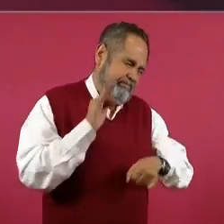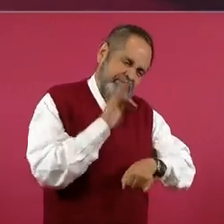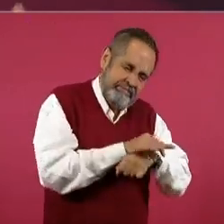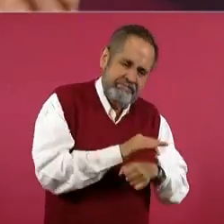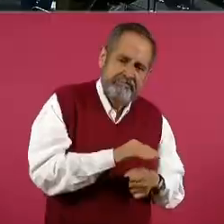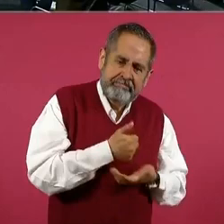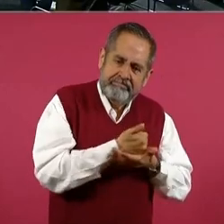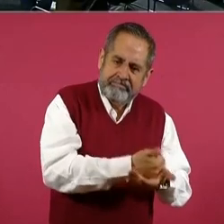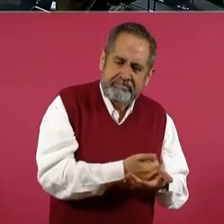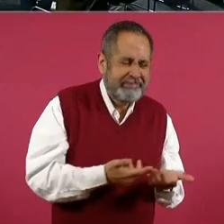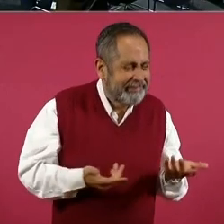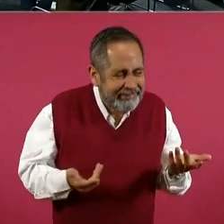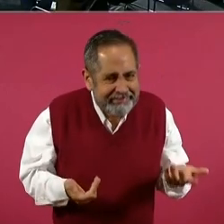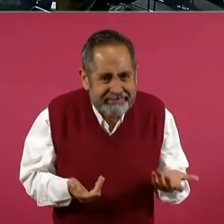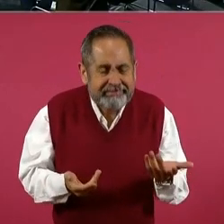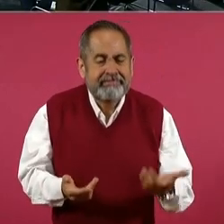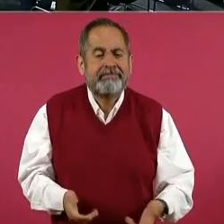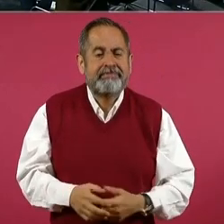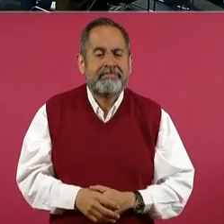Imagínense que